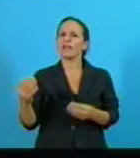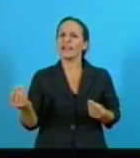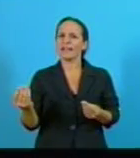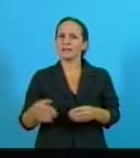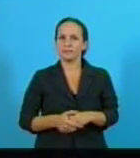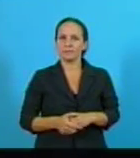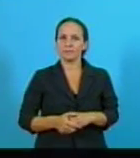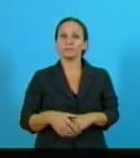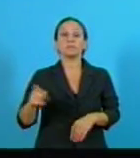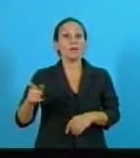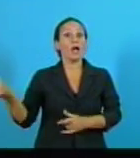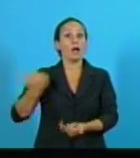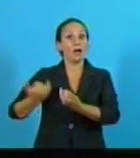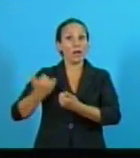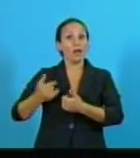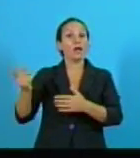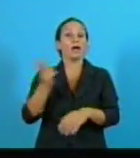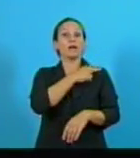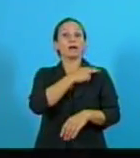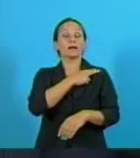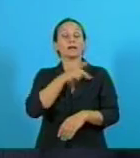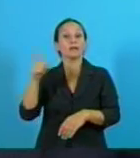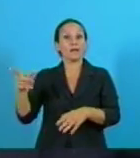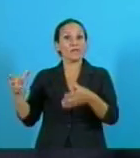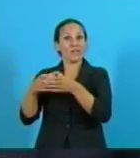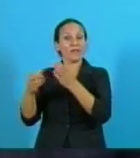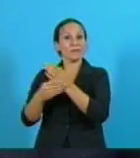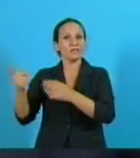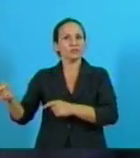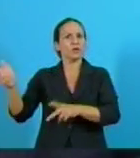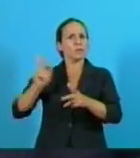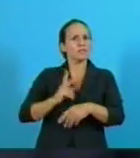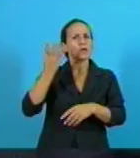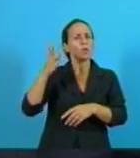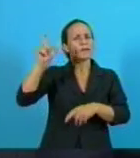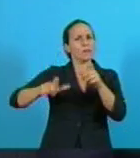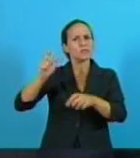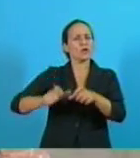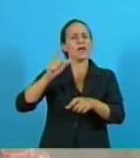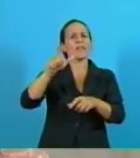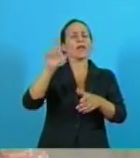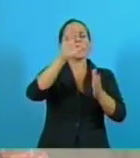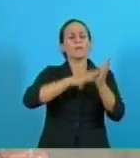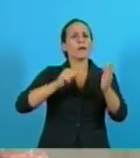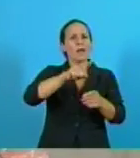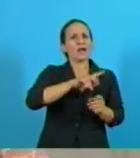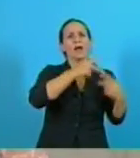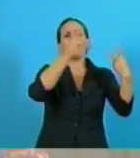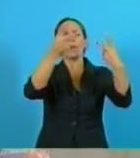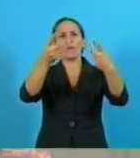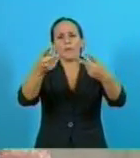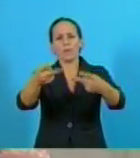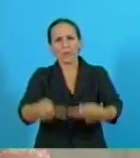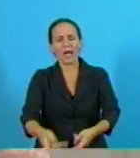Están viajando, me informa acá el jefe de gabinete, 40 rescatistas del Ejército Argentino de Bahía Blanca, precisamente a la provincia del Chubut, para